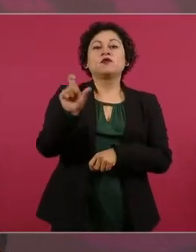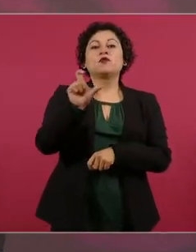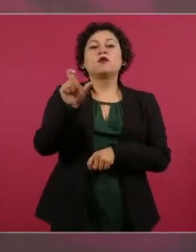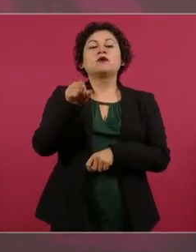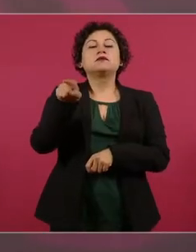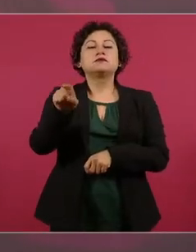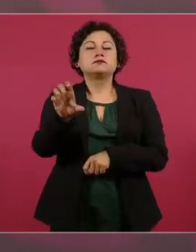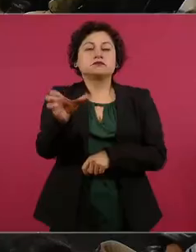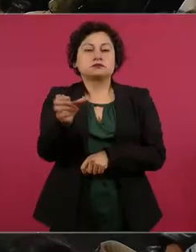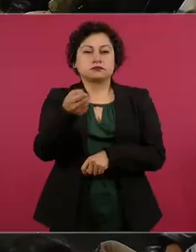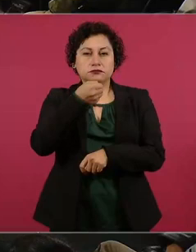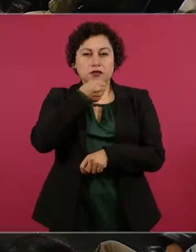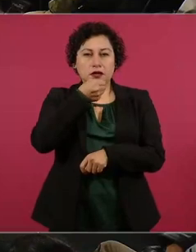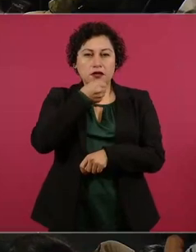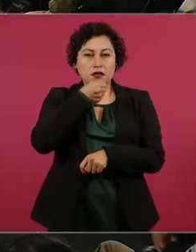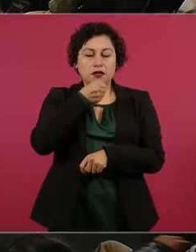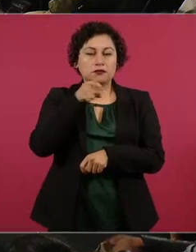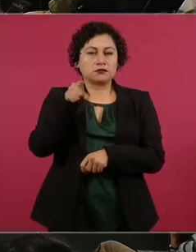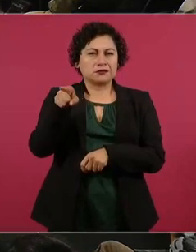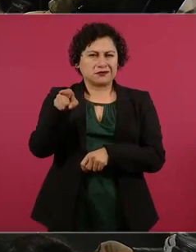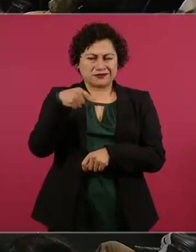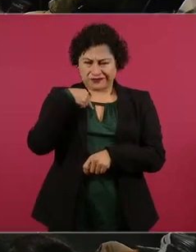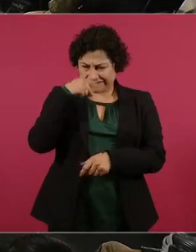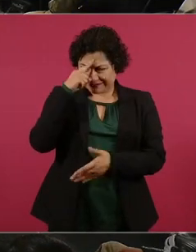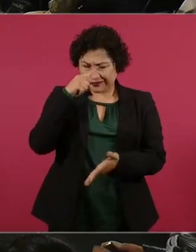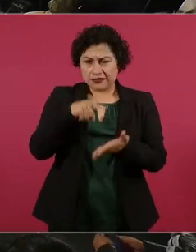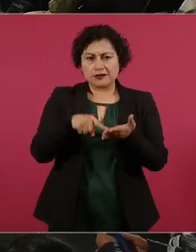Radio Centro, ¿no?